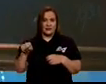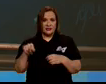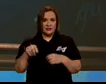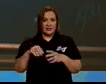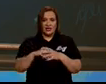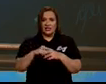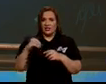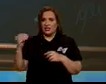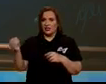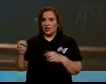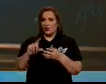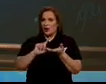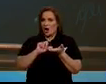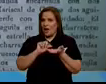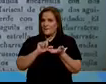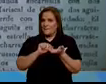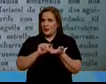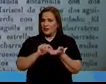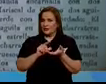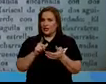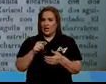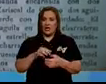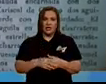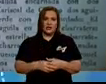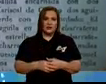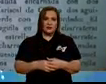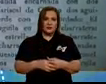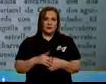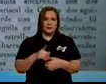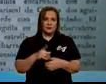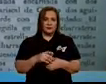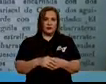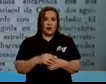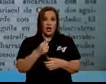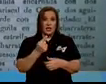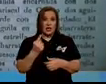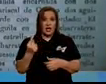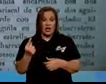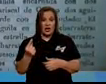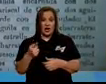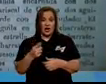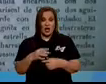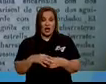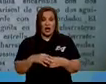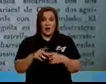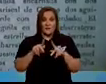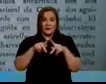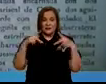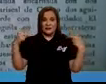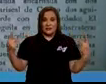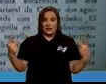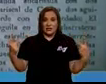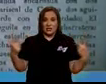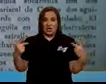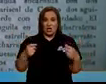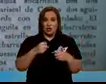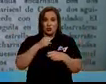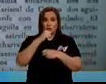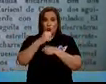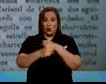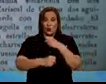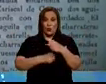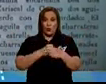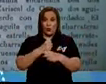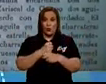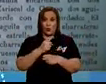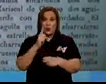en el casco viejo a botellos. Pero acá la miscelánea salió un año y siguió saliendo después de la independencia.